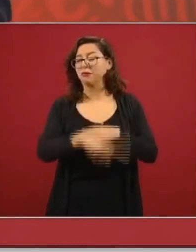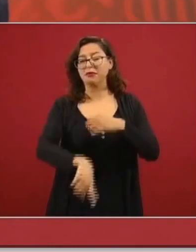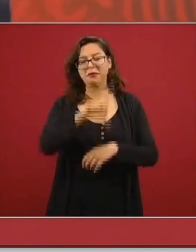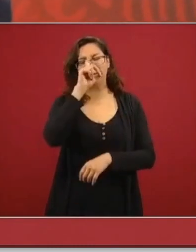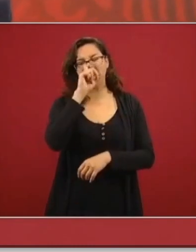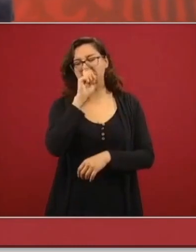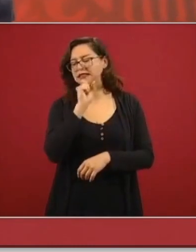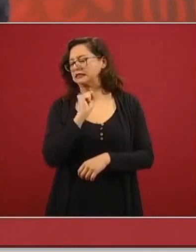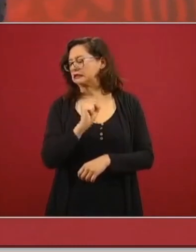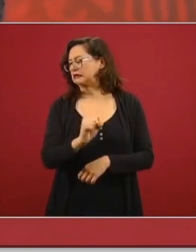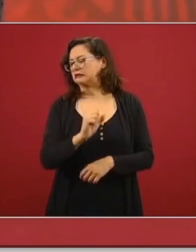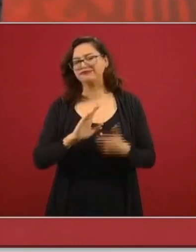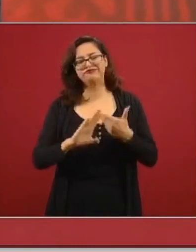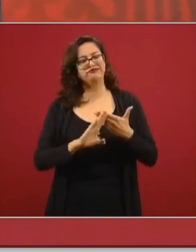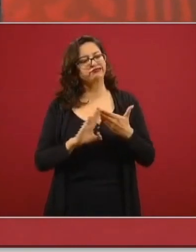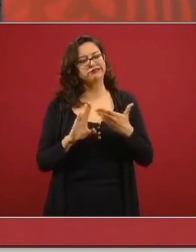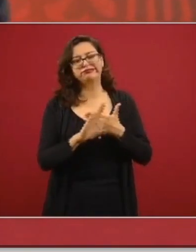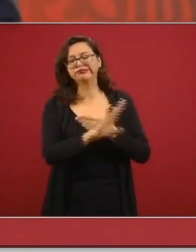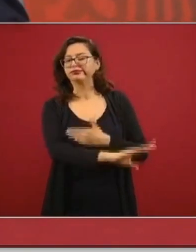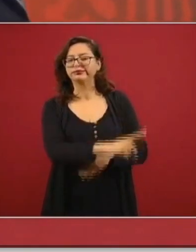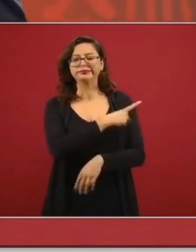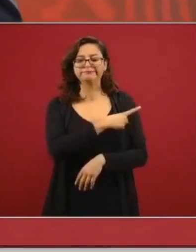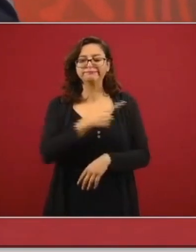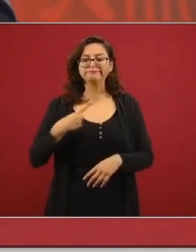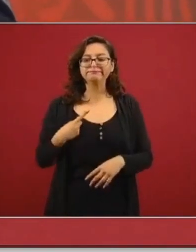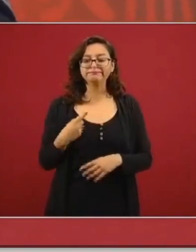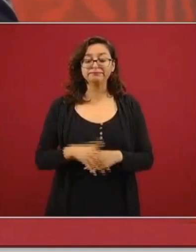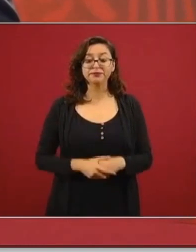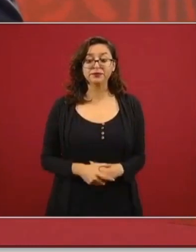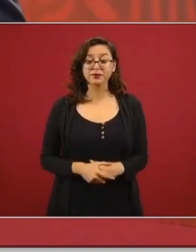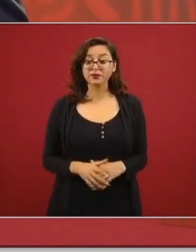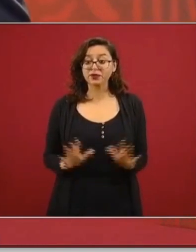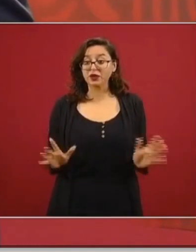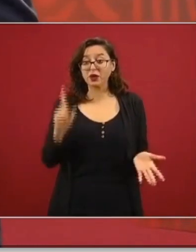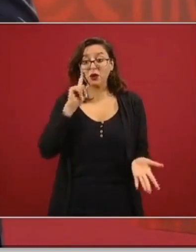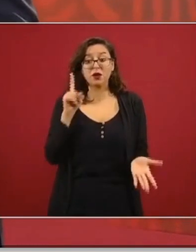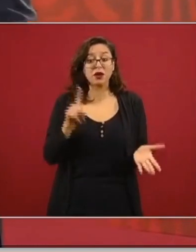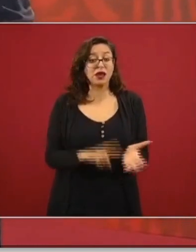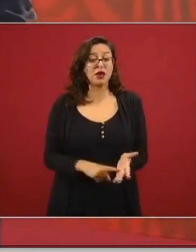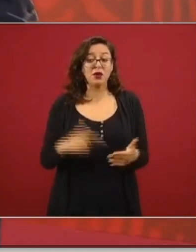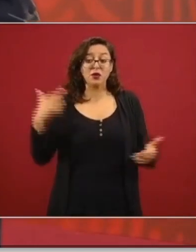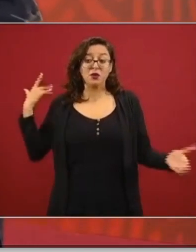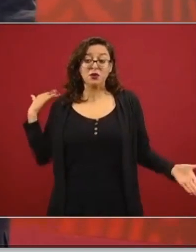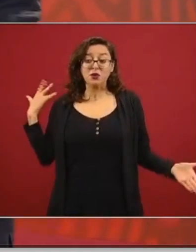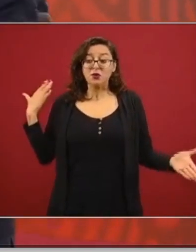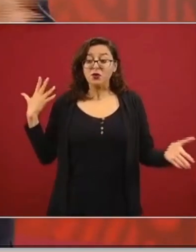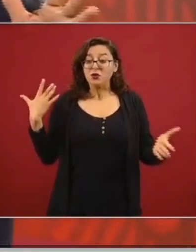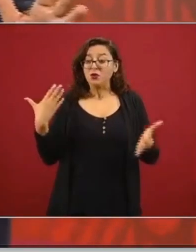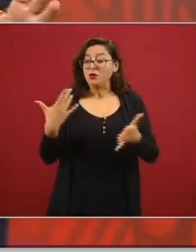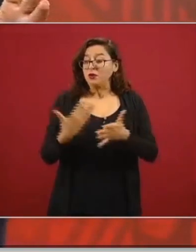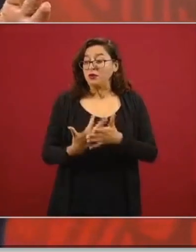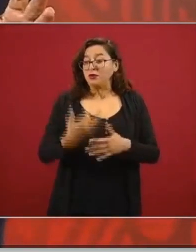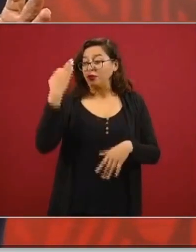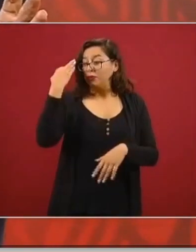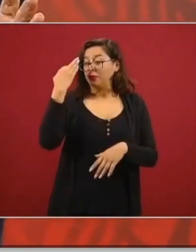Yo creo que no se había presentado en mucho tiempo una oportunidad